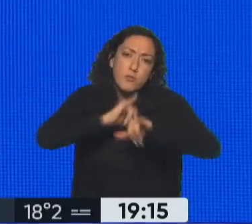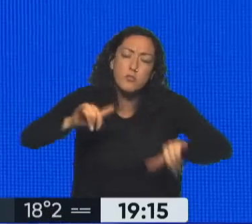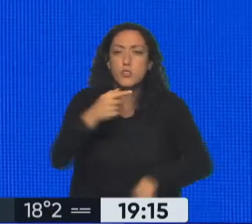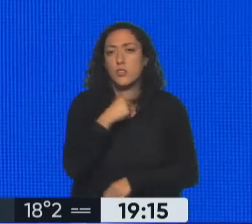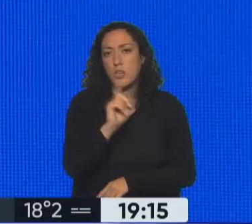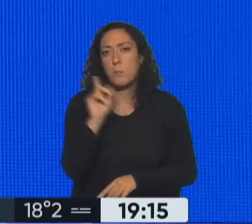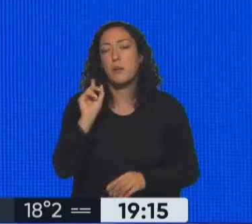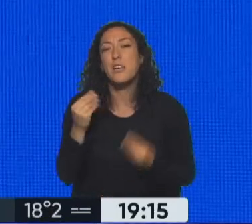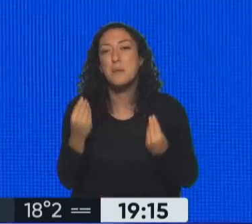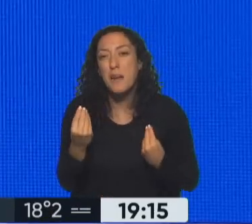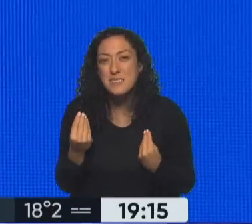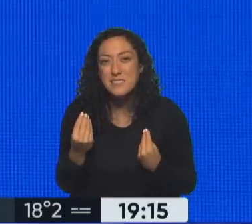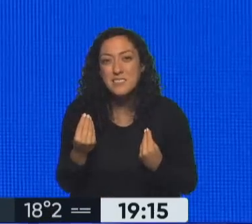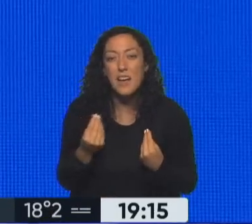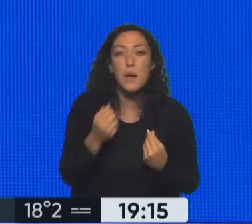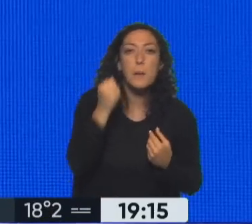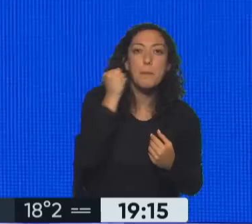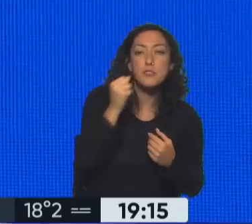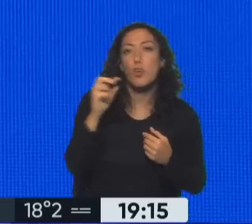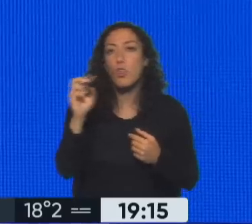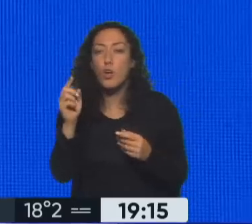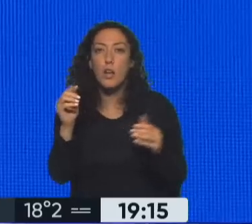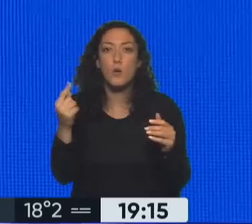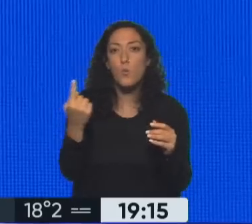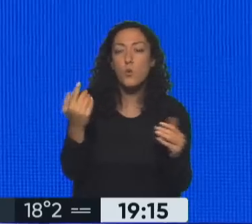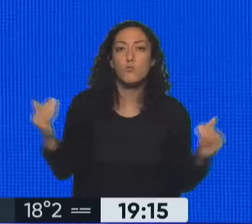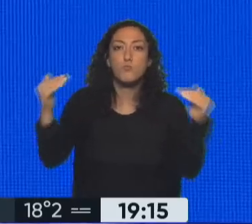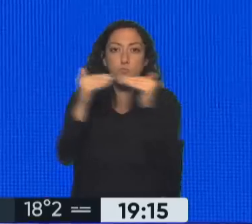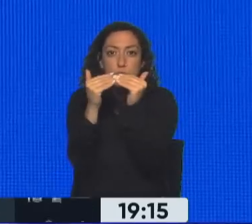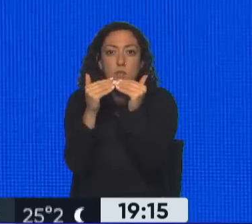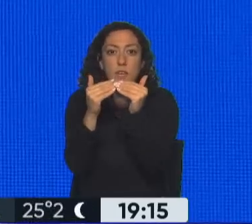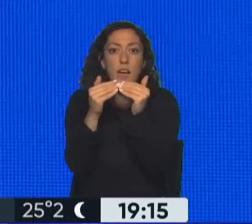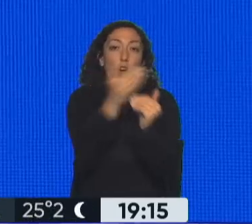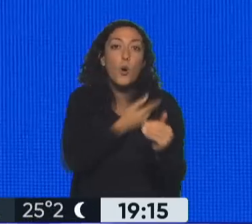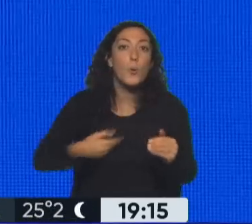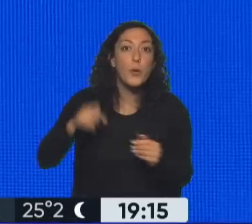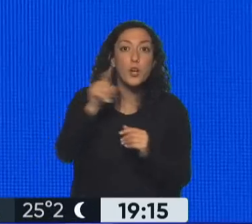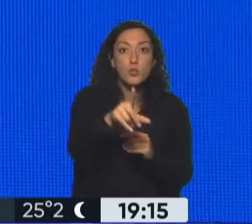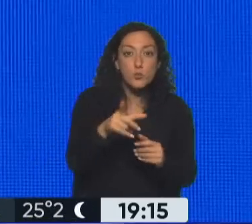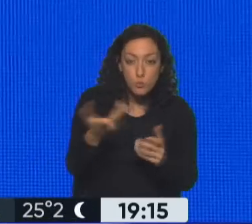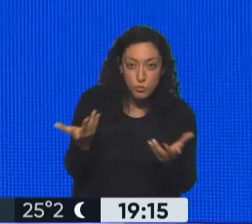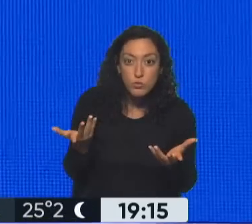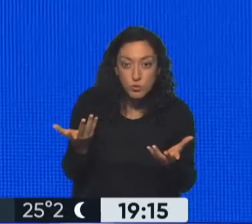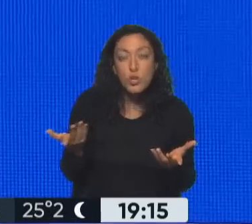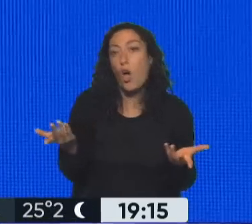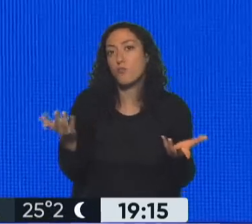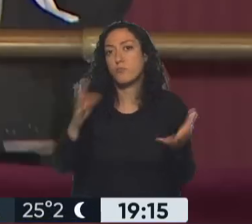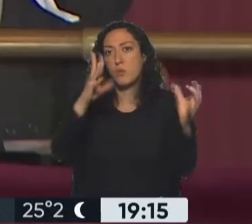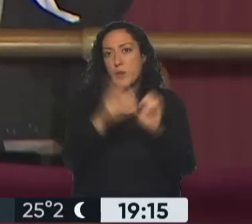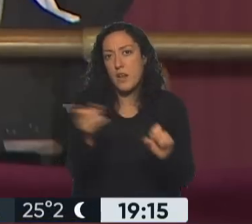explota. Y la explota a otro gobierno, no le explota al gobierno que la había creado, a Dios lo que es de Dios y al César lo que es del